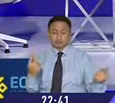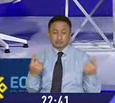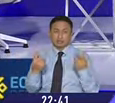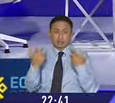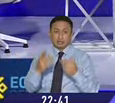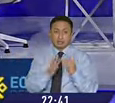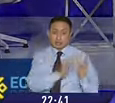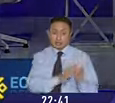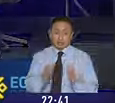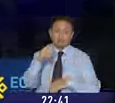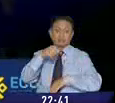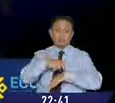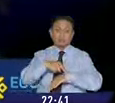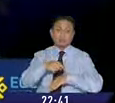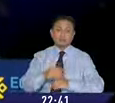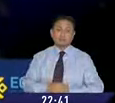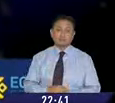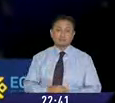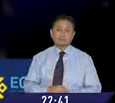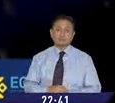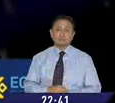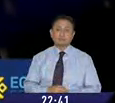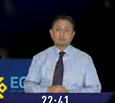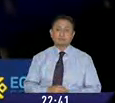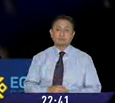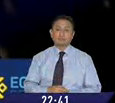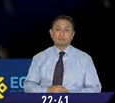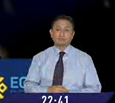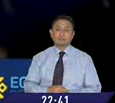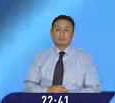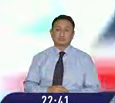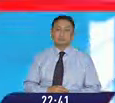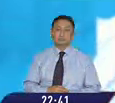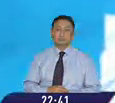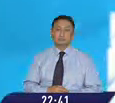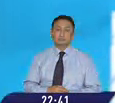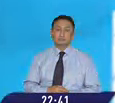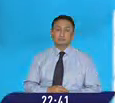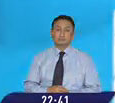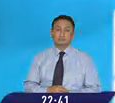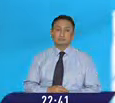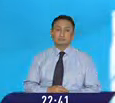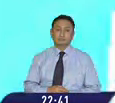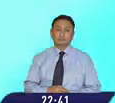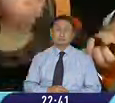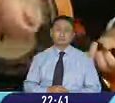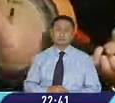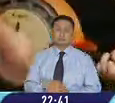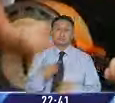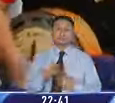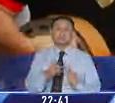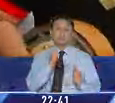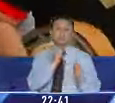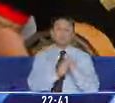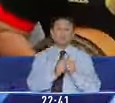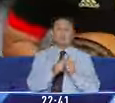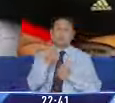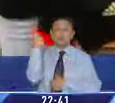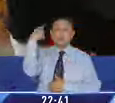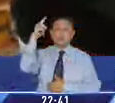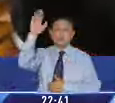orden y los horarios. Informó Mauricio Sánchez. En los deportes, miles de